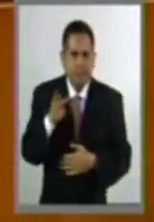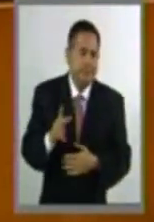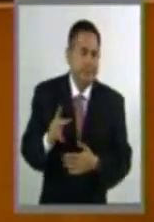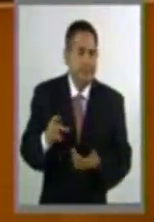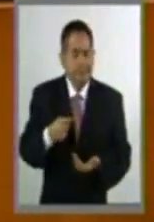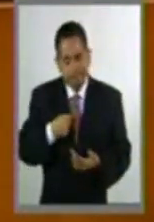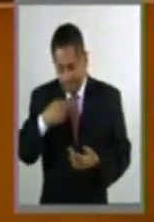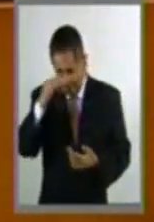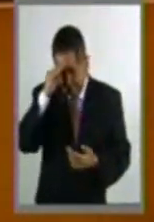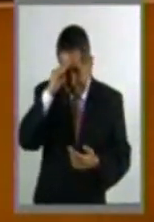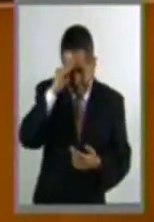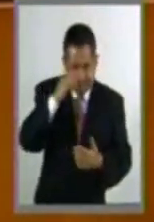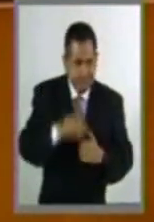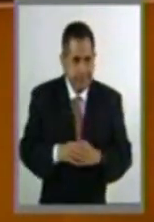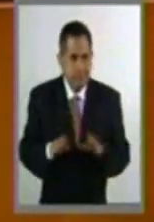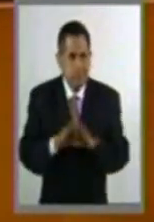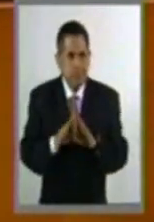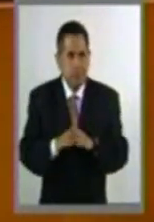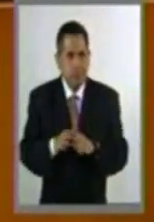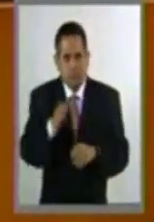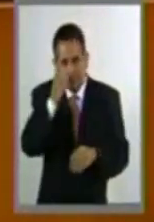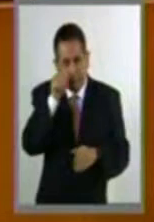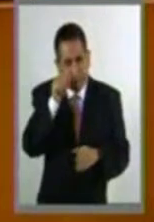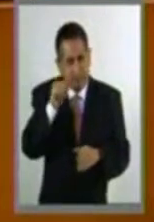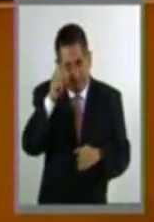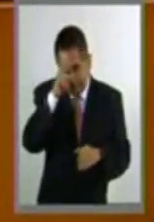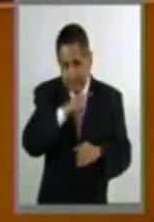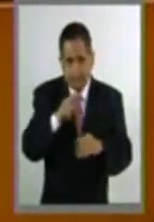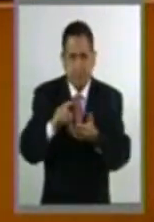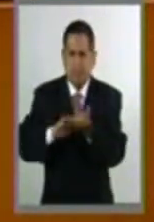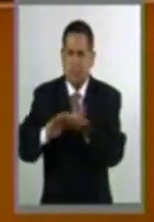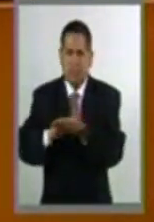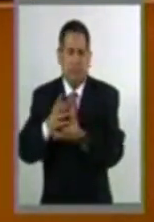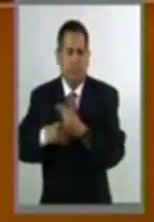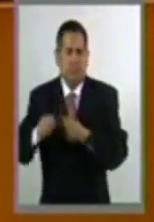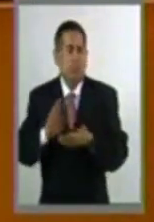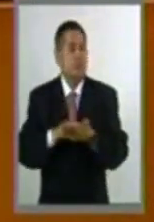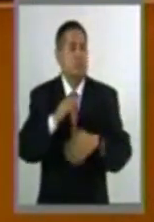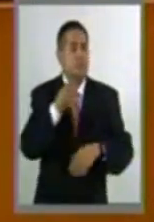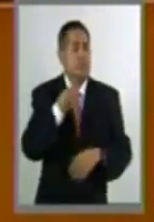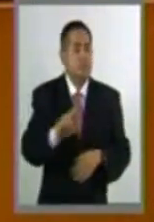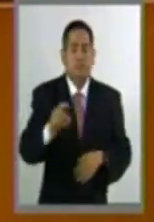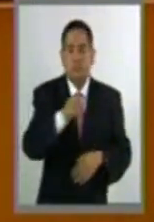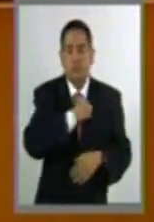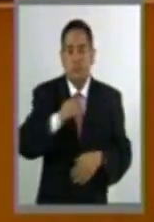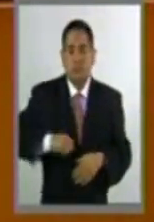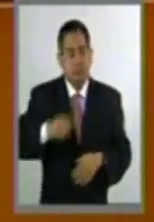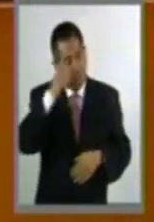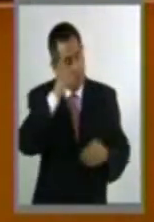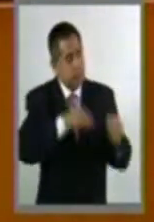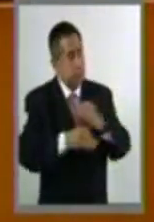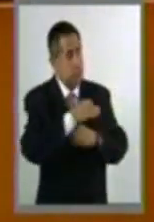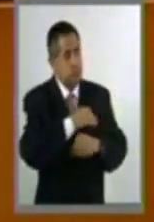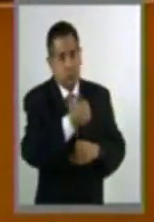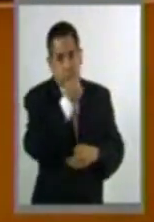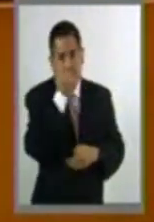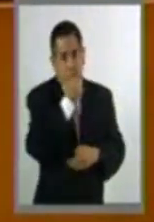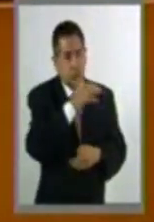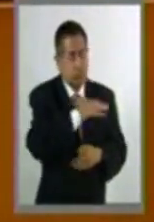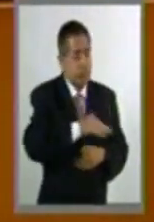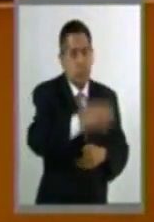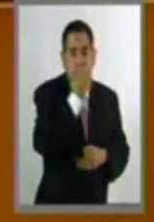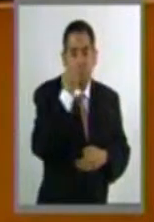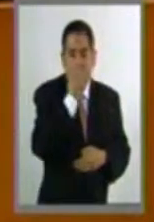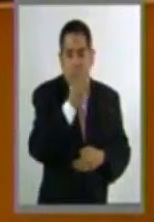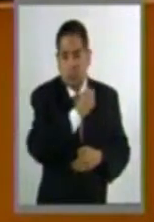condiciones la hacen prácticamente inaplicable, al tener como requisito el que sea obligatorio para todos los alumnos del área de la